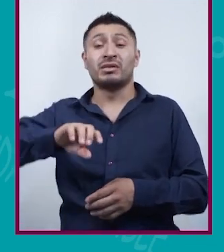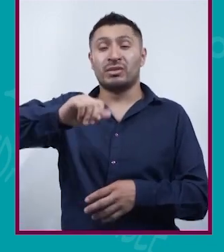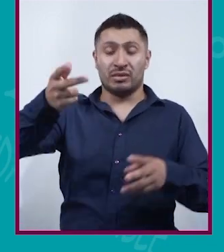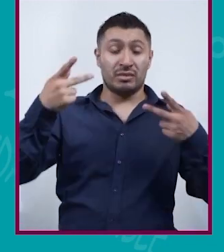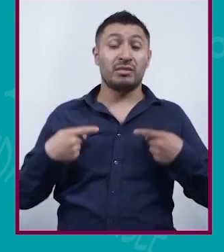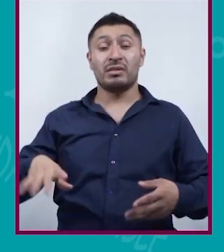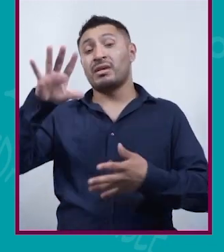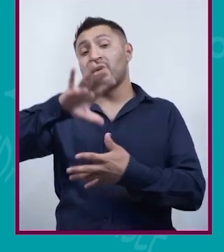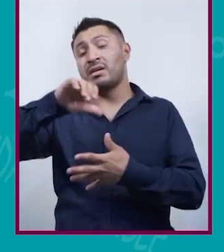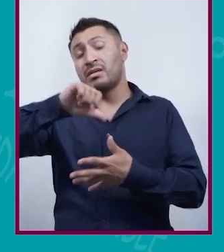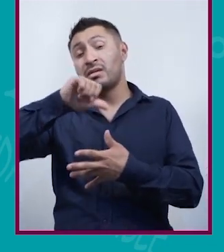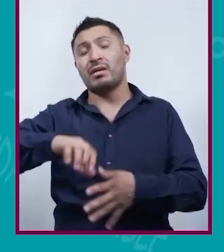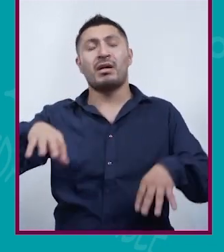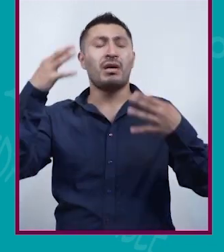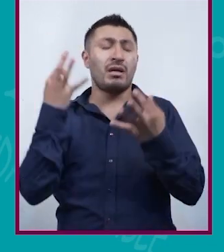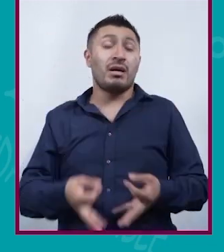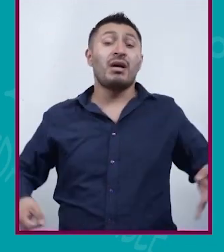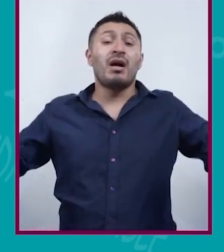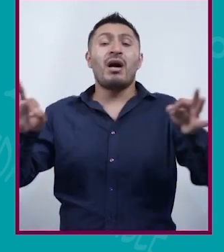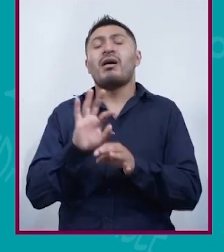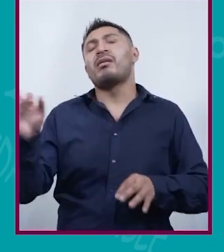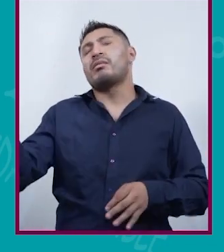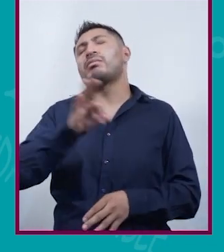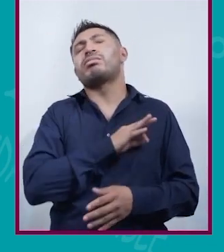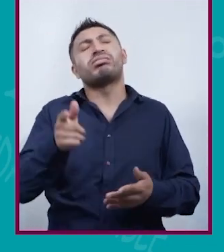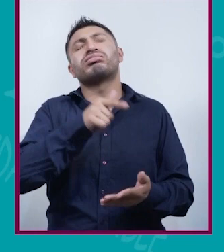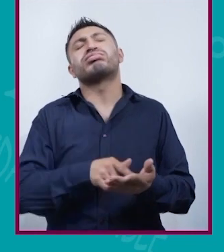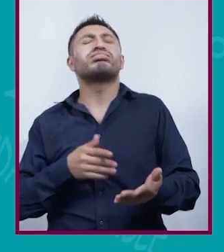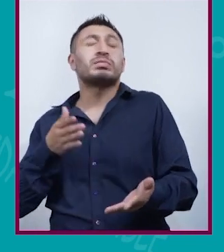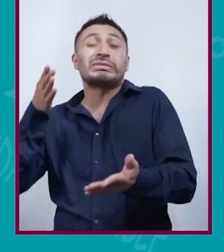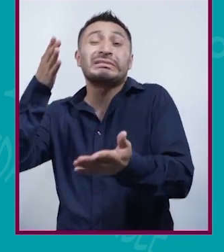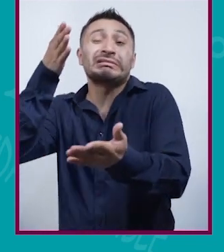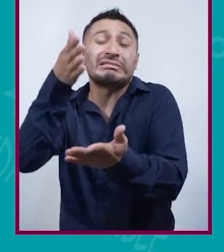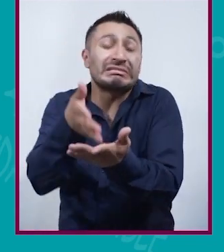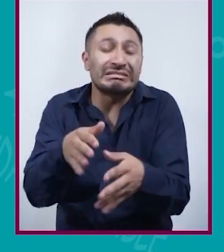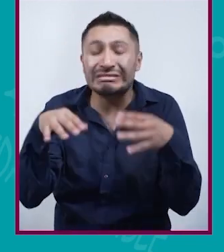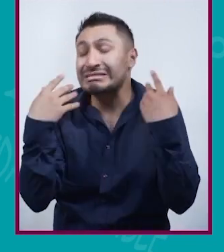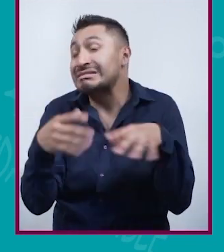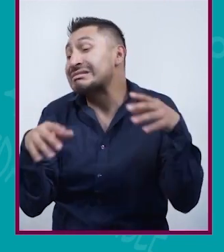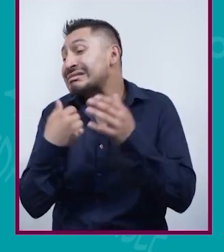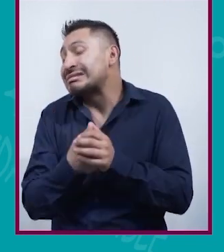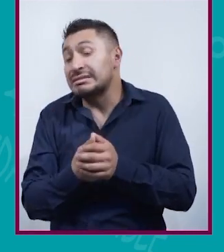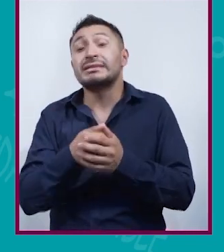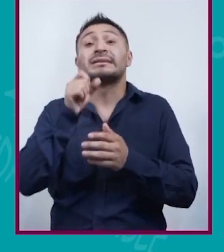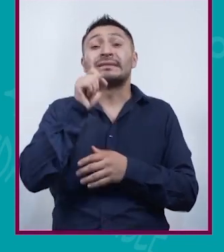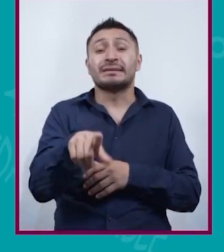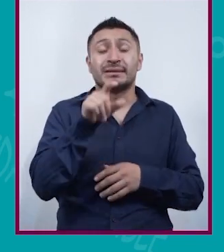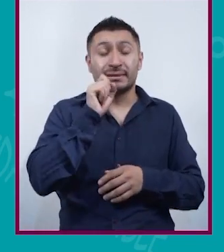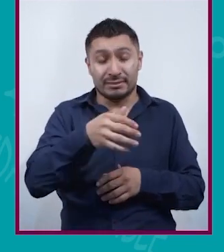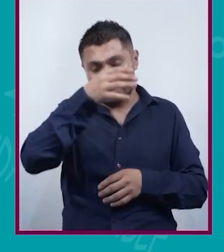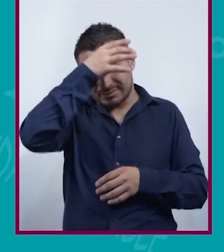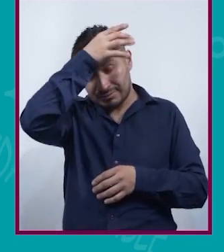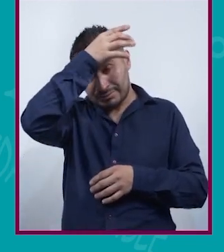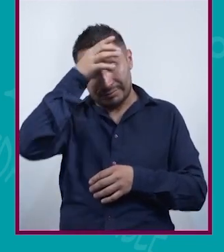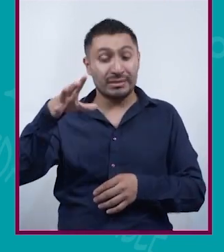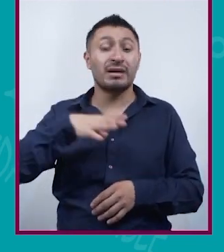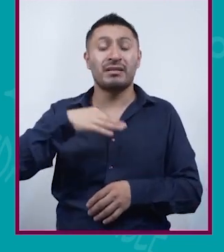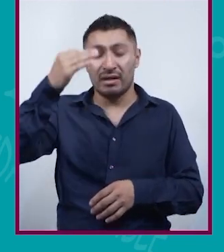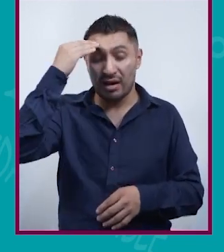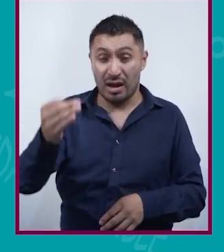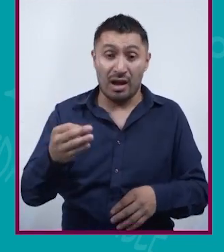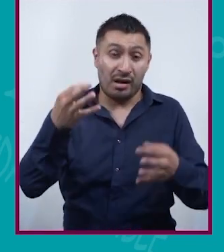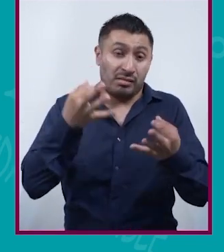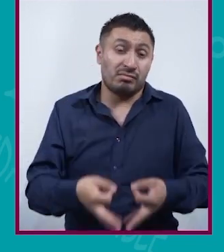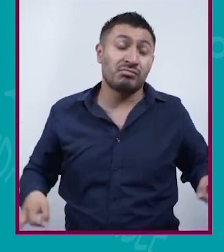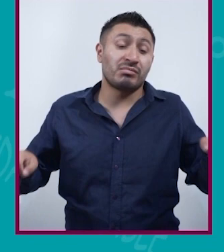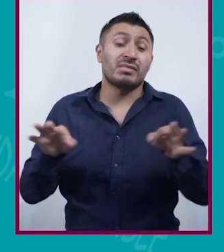intelectuales, América Latina era la gran esperanza del momento, la gran esperanza de la humanidad. Además, había